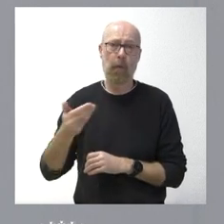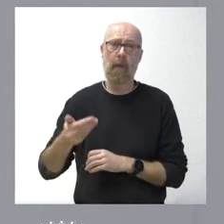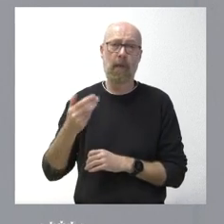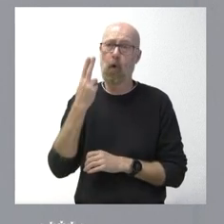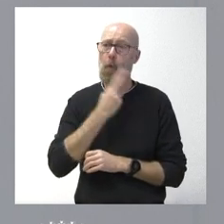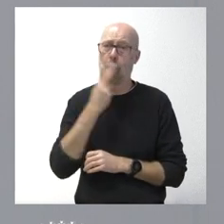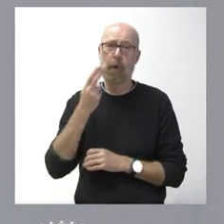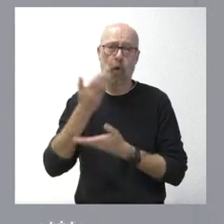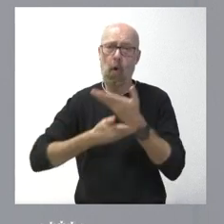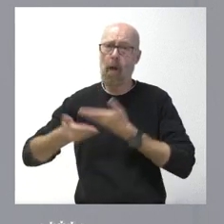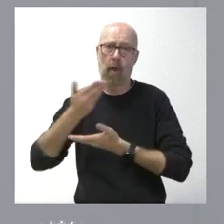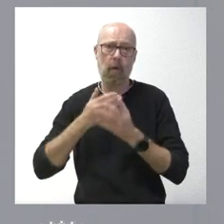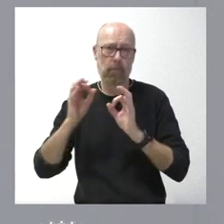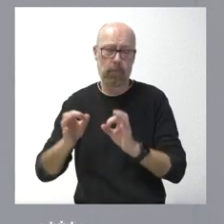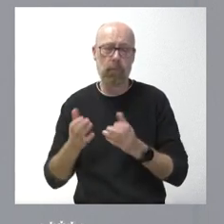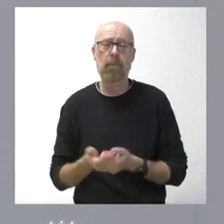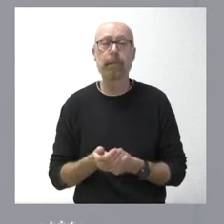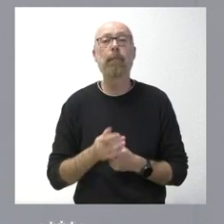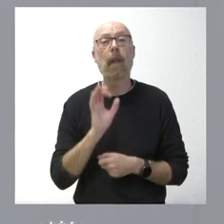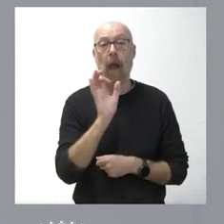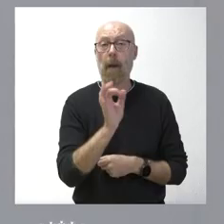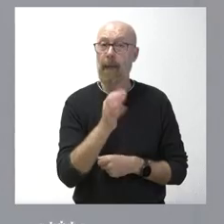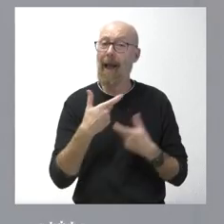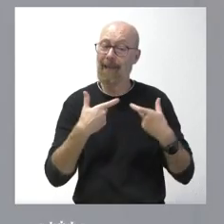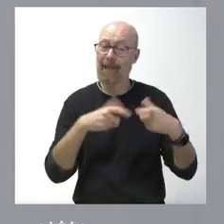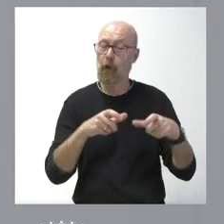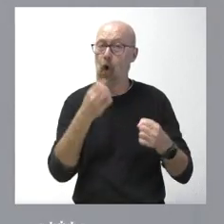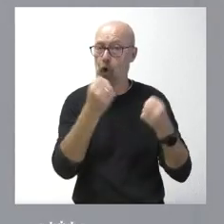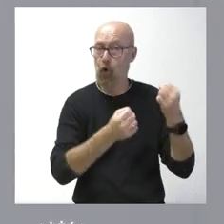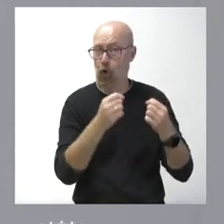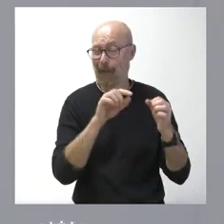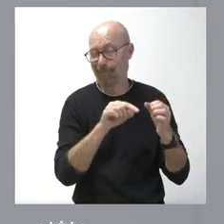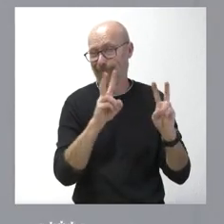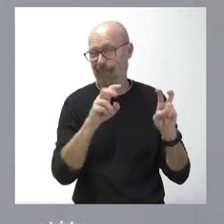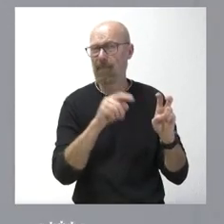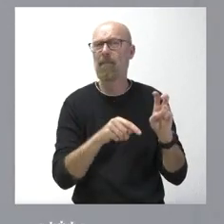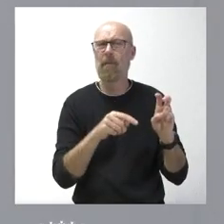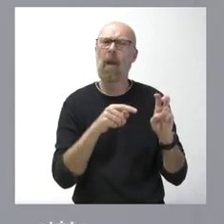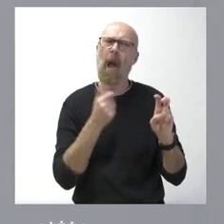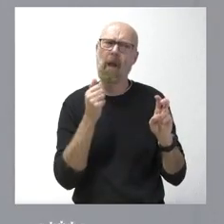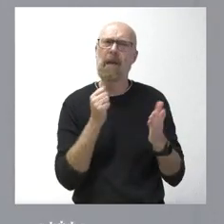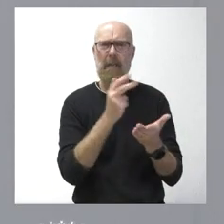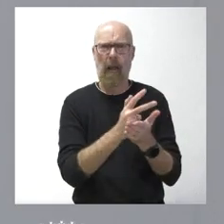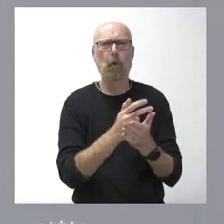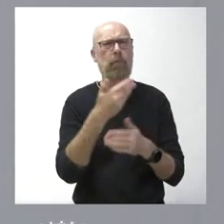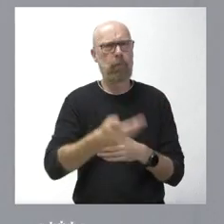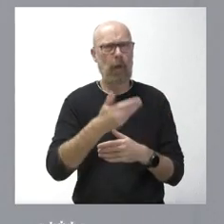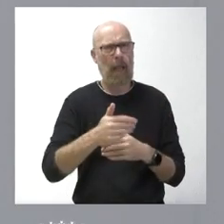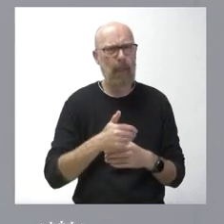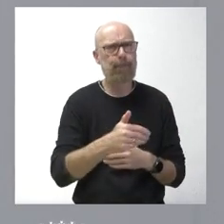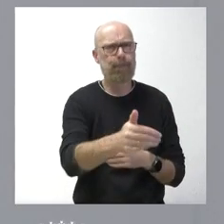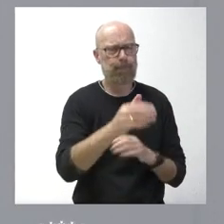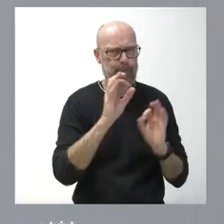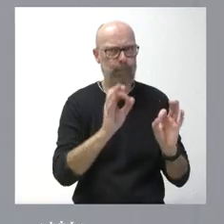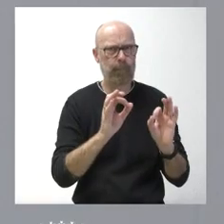colaboración Es verdad que el sector de la automoción se enfrenta a importantes desafíos en los próximos años no